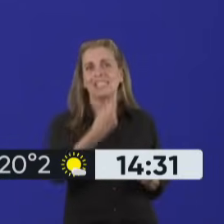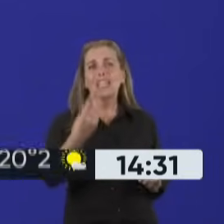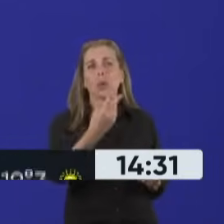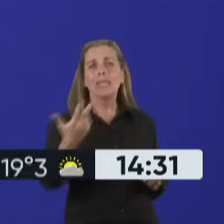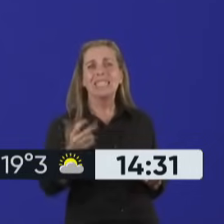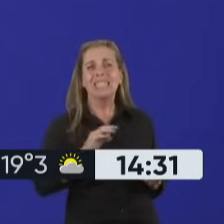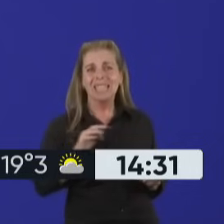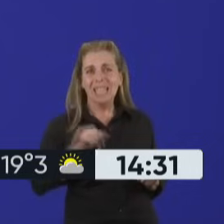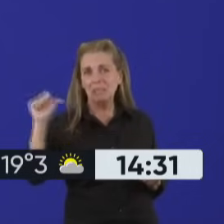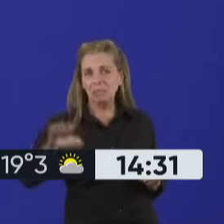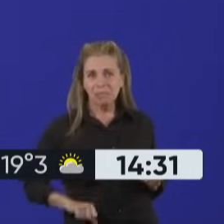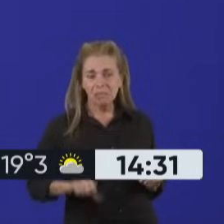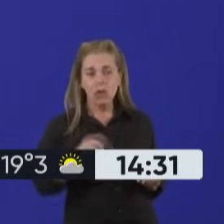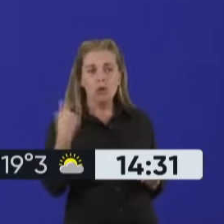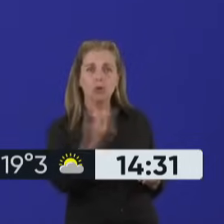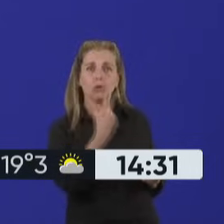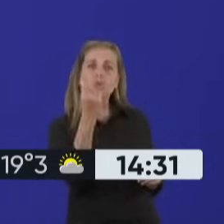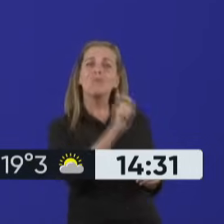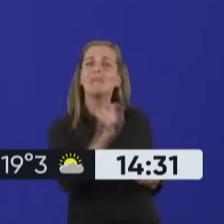nosotros lo hicimos en un mes.